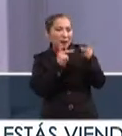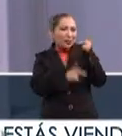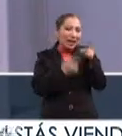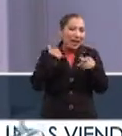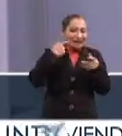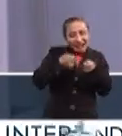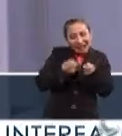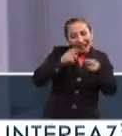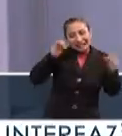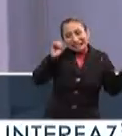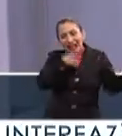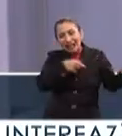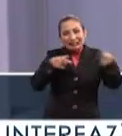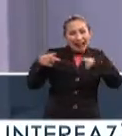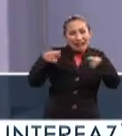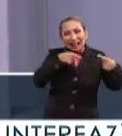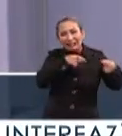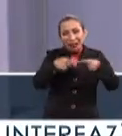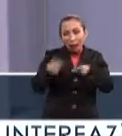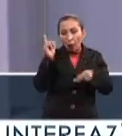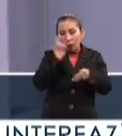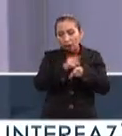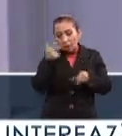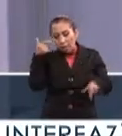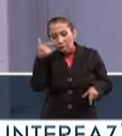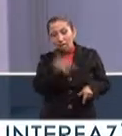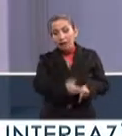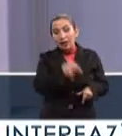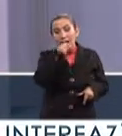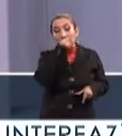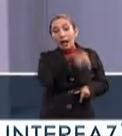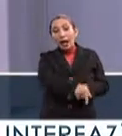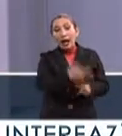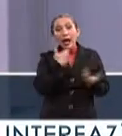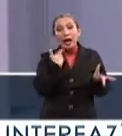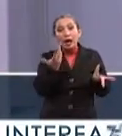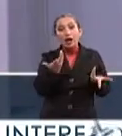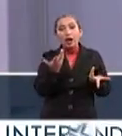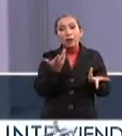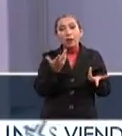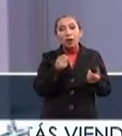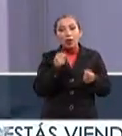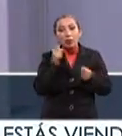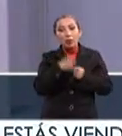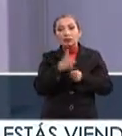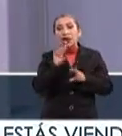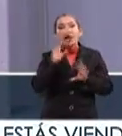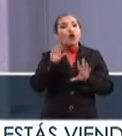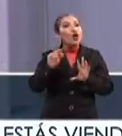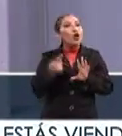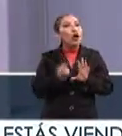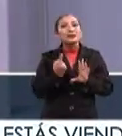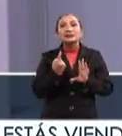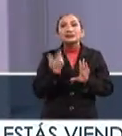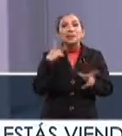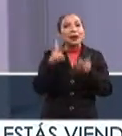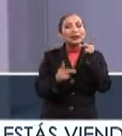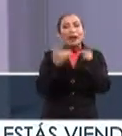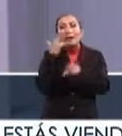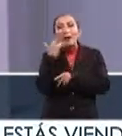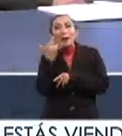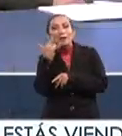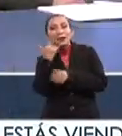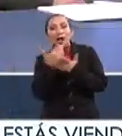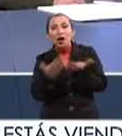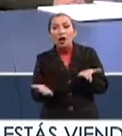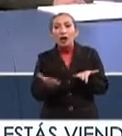mucho por chat y tal. Y la primera cosa que puedes identificar es que te intensean los mensajes. O sea, ya no se vuelve una plática cordial,